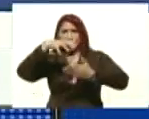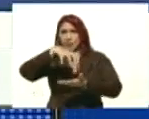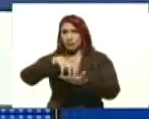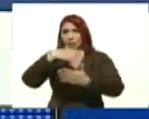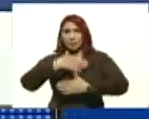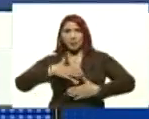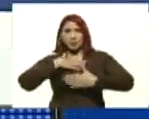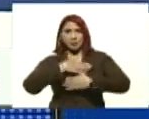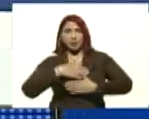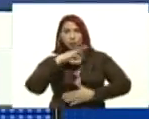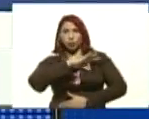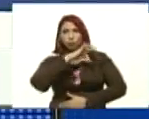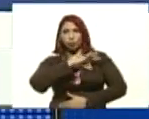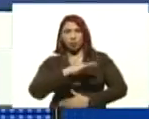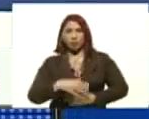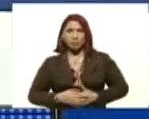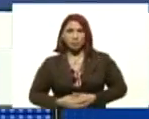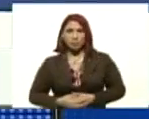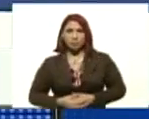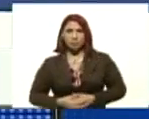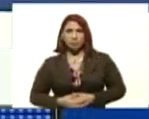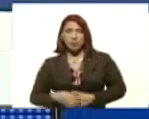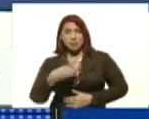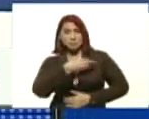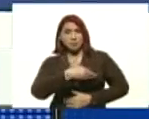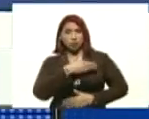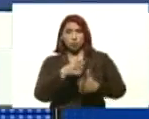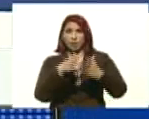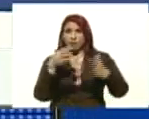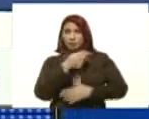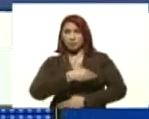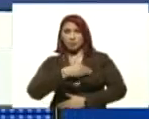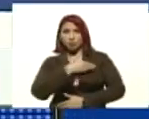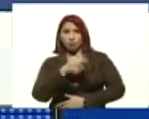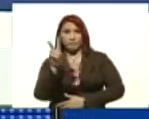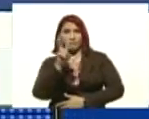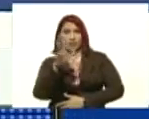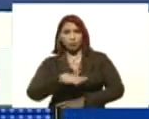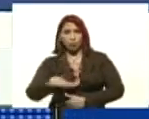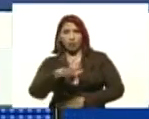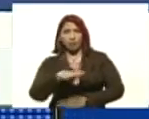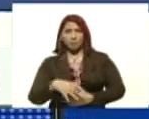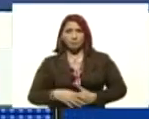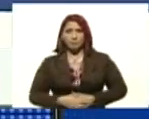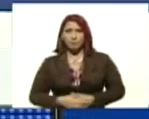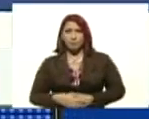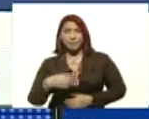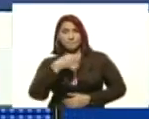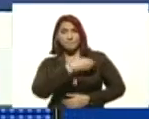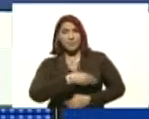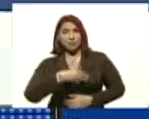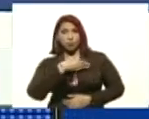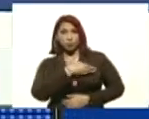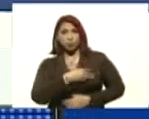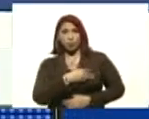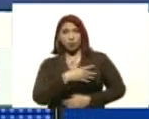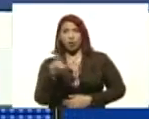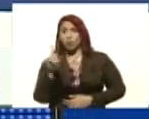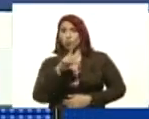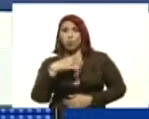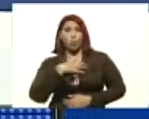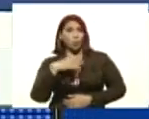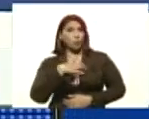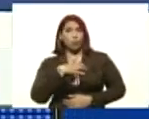bienestar social de las misiones y grandes misiones de Venezuela? Las misiones no pueden